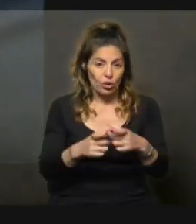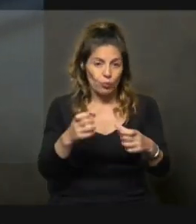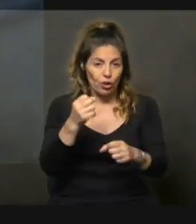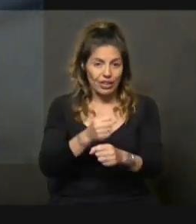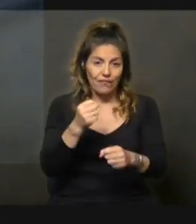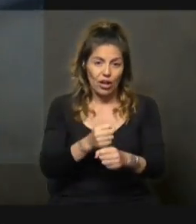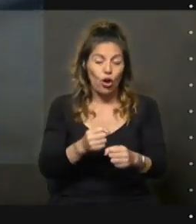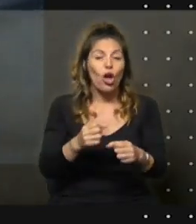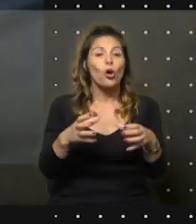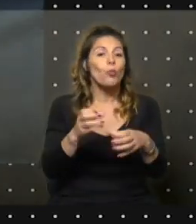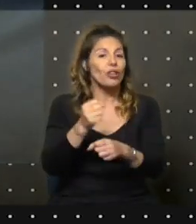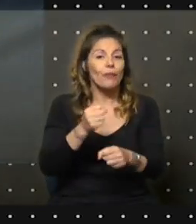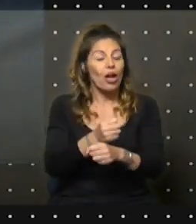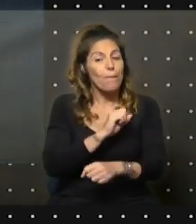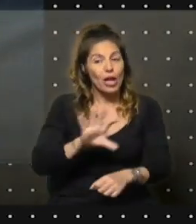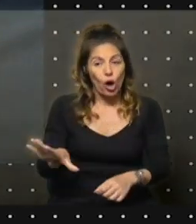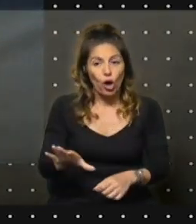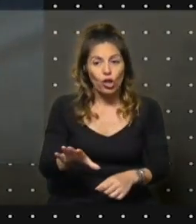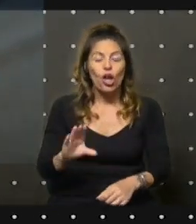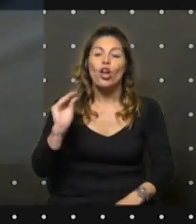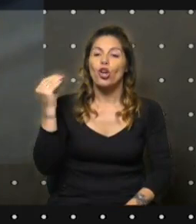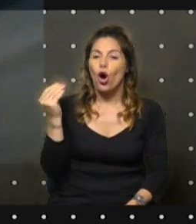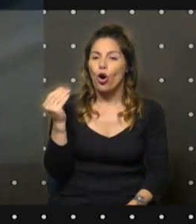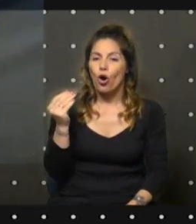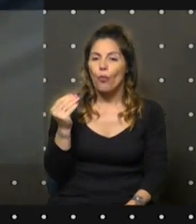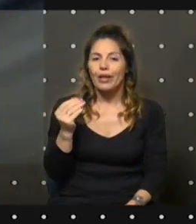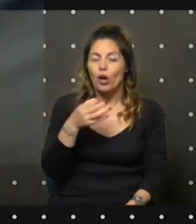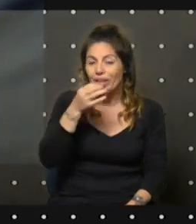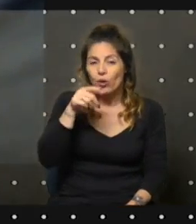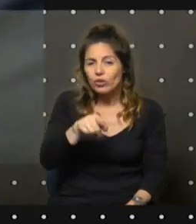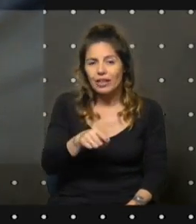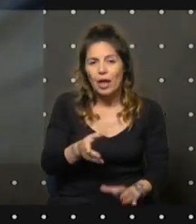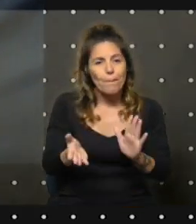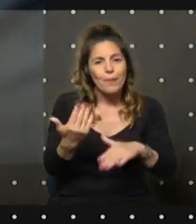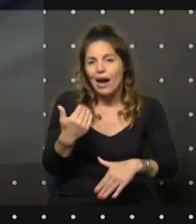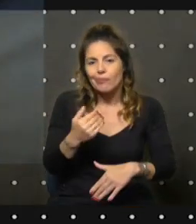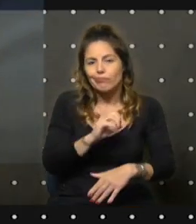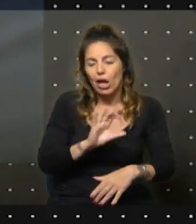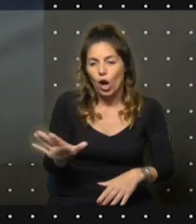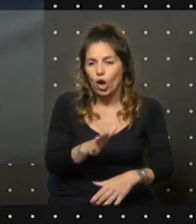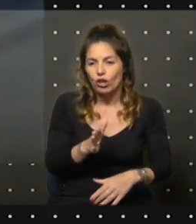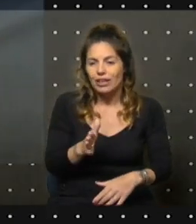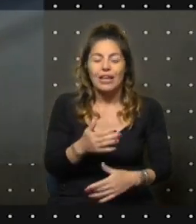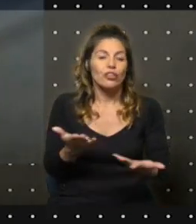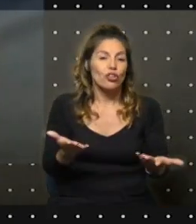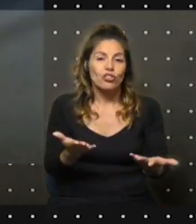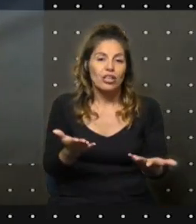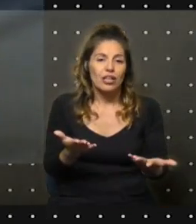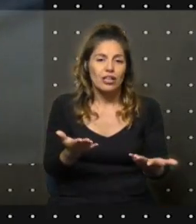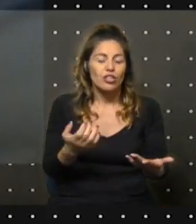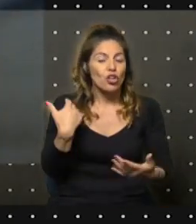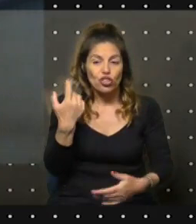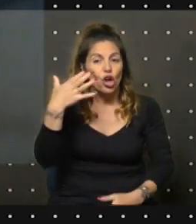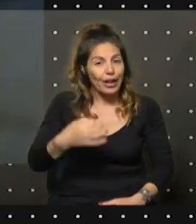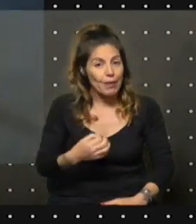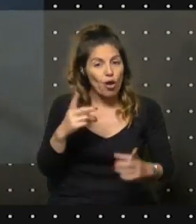mucho peor los pibes van a estar como diran ustedes ca más plancha digamos este así que consideramos